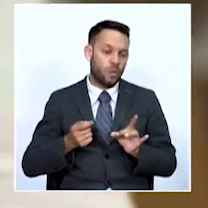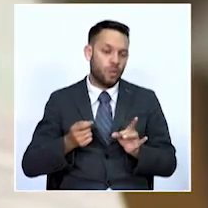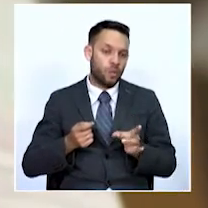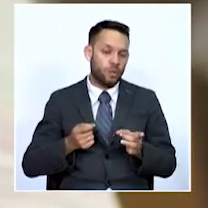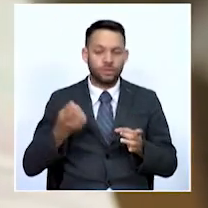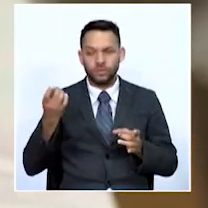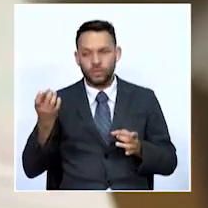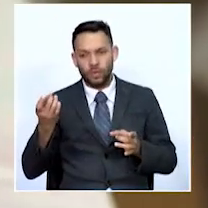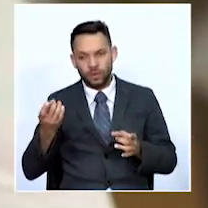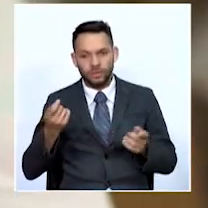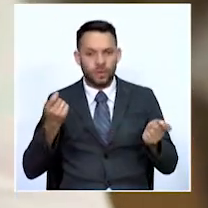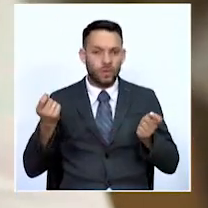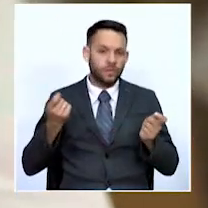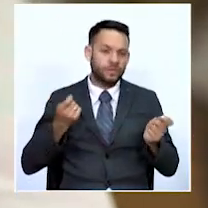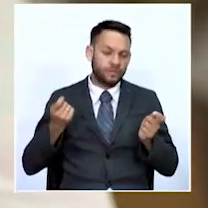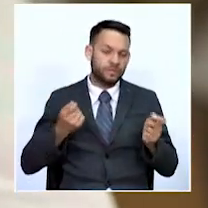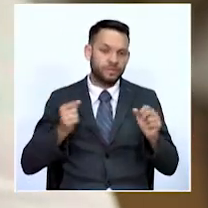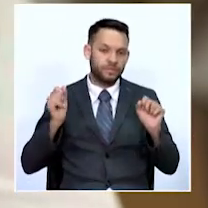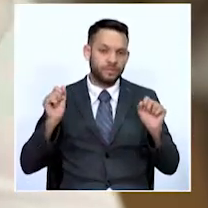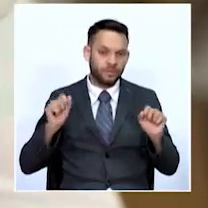mismo.